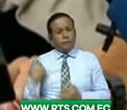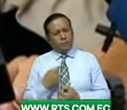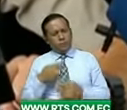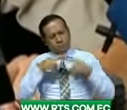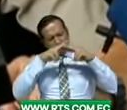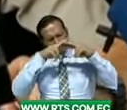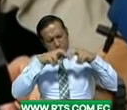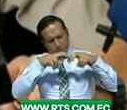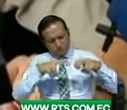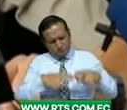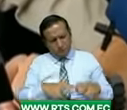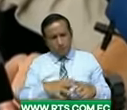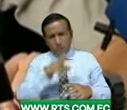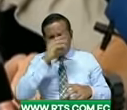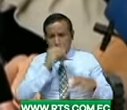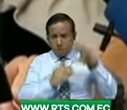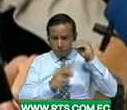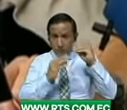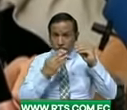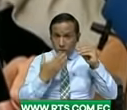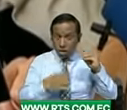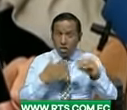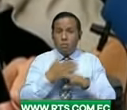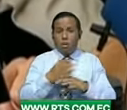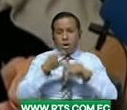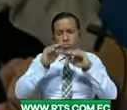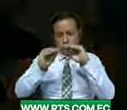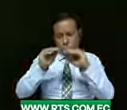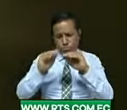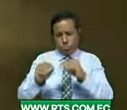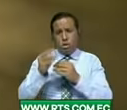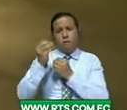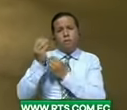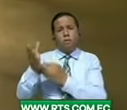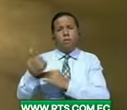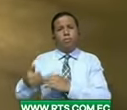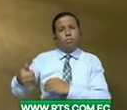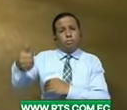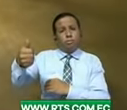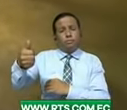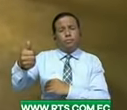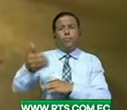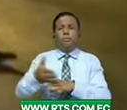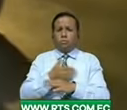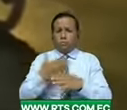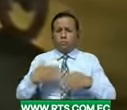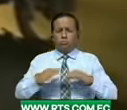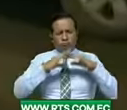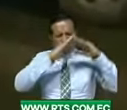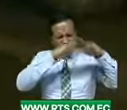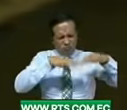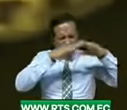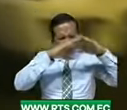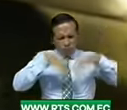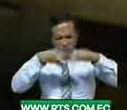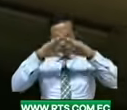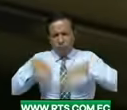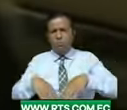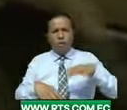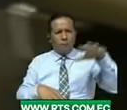investigación pertinente y después presentar el respectivo informe de las causas que pueden pasar. Se realizaron varios allanamientos donde se detuvieron a